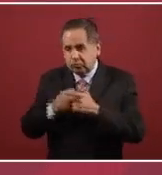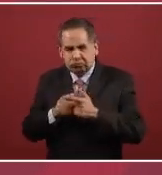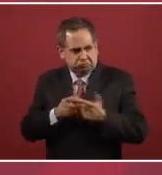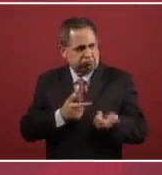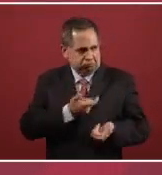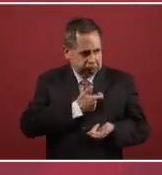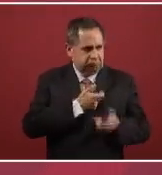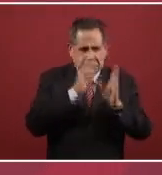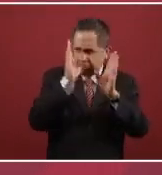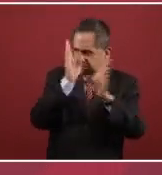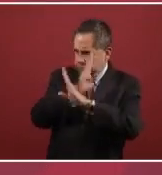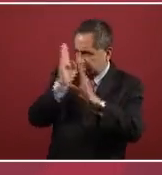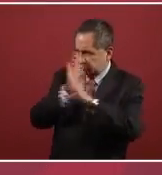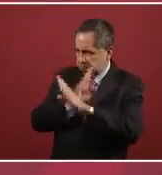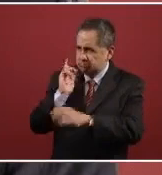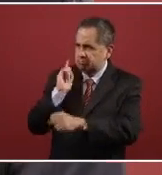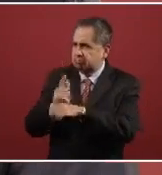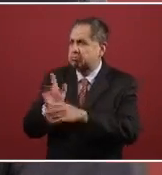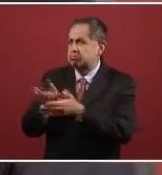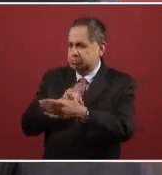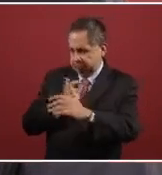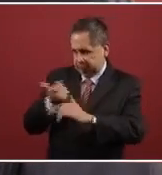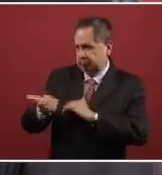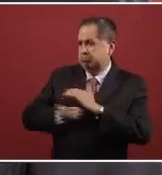espiar, para chantajear, para